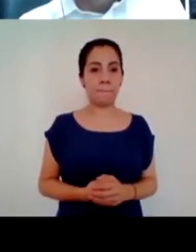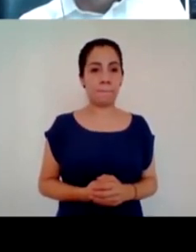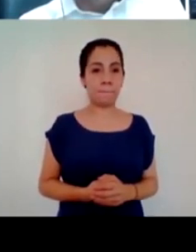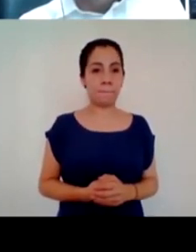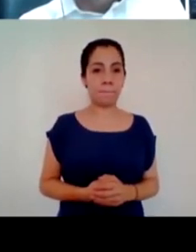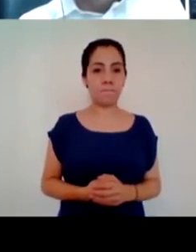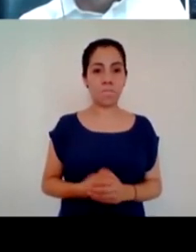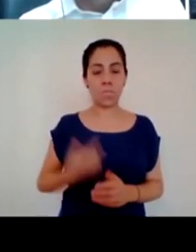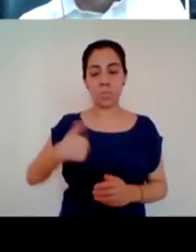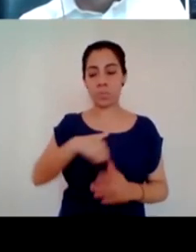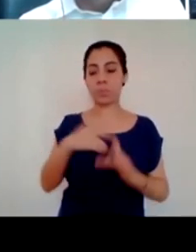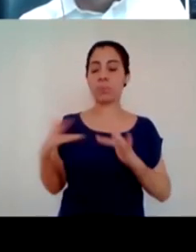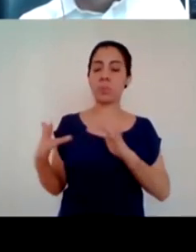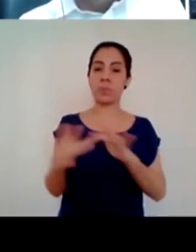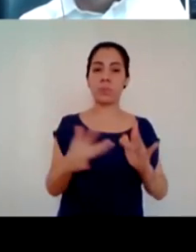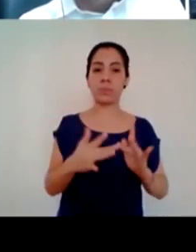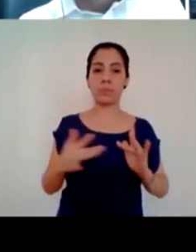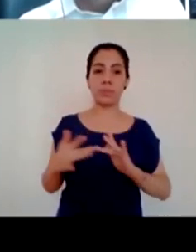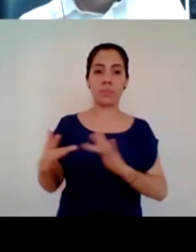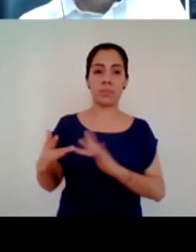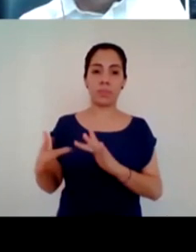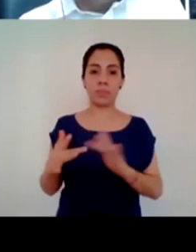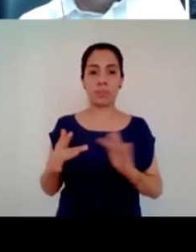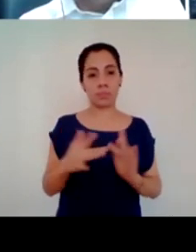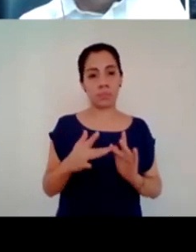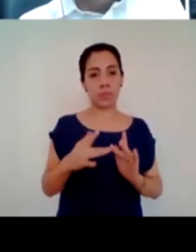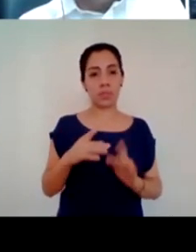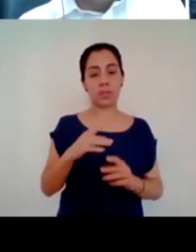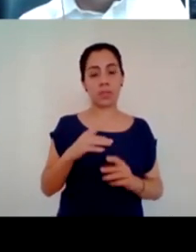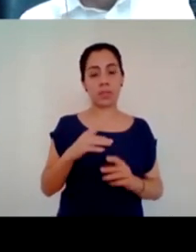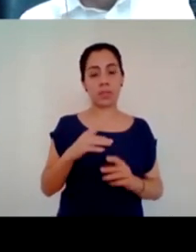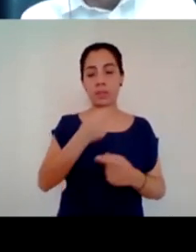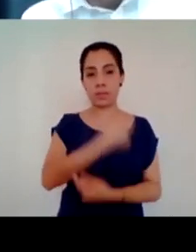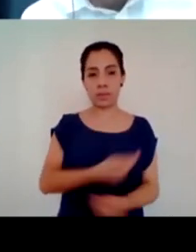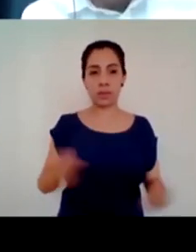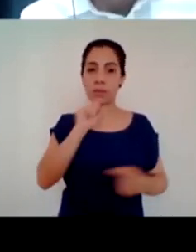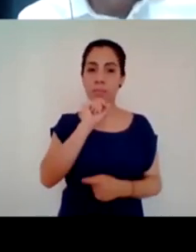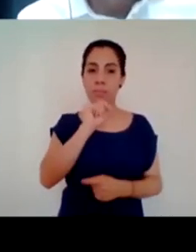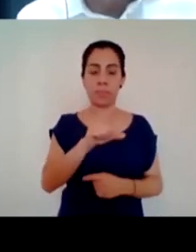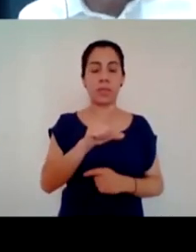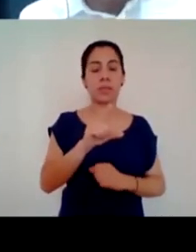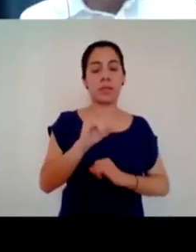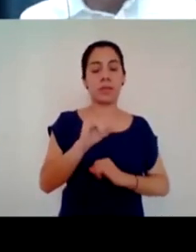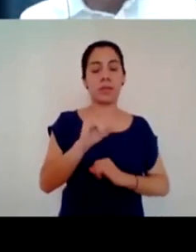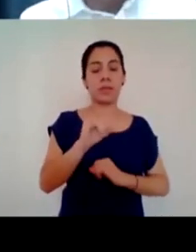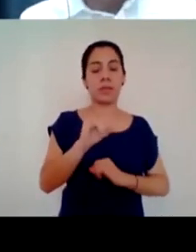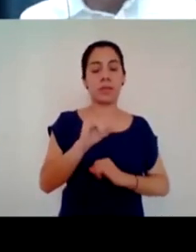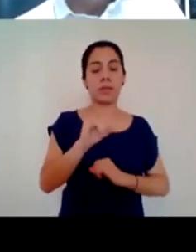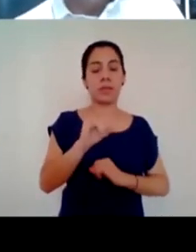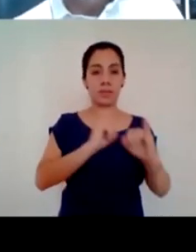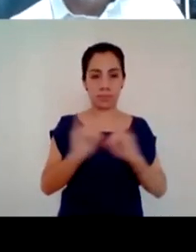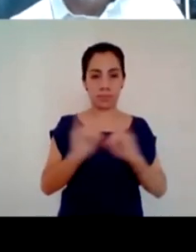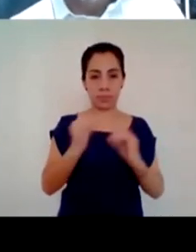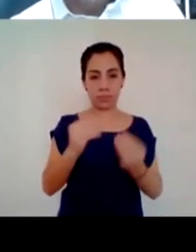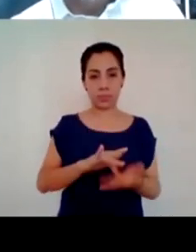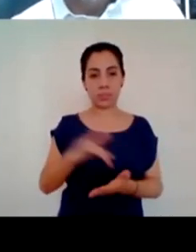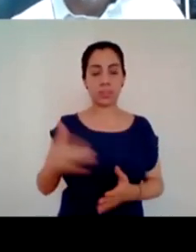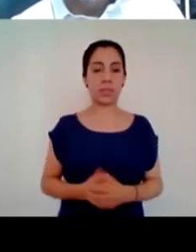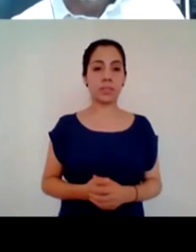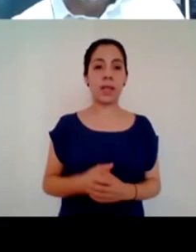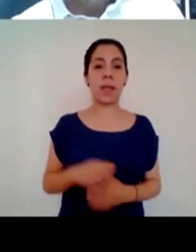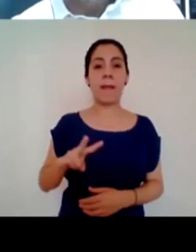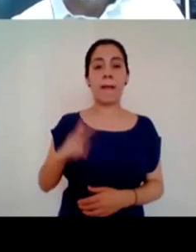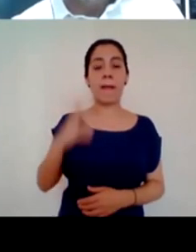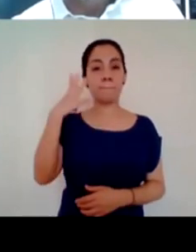Infancia, que puso la plataforma, a nuestras traductoras, intérpretes, muchísimas, pero de veras muchísimas gracias a Vanessa y a